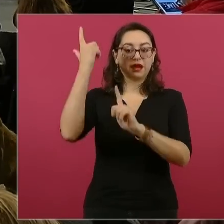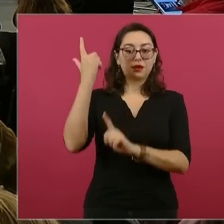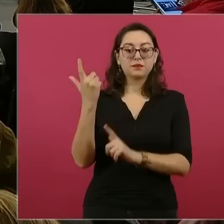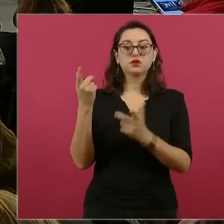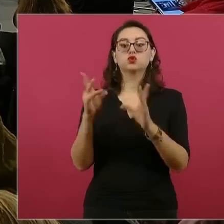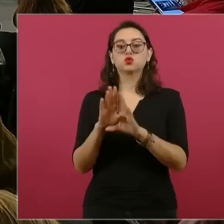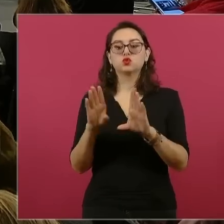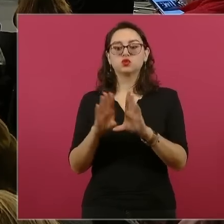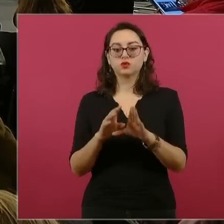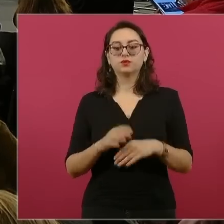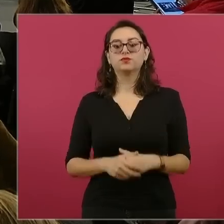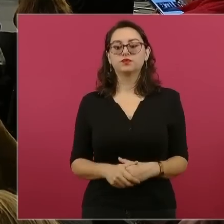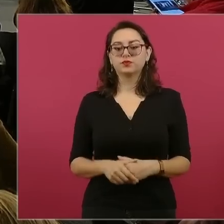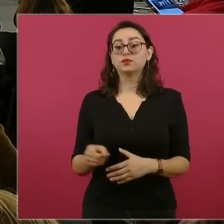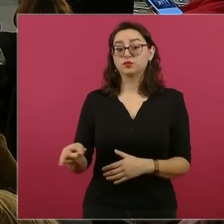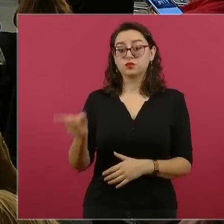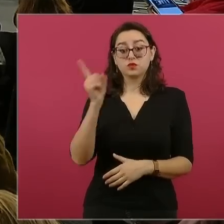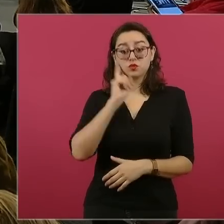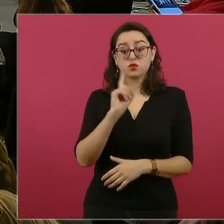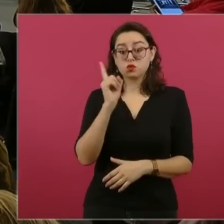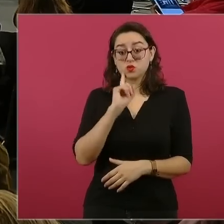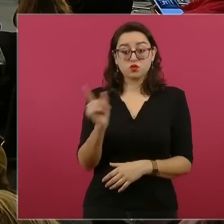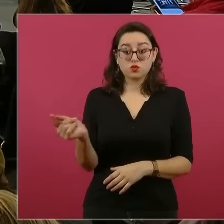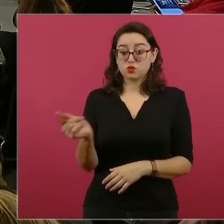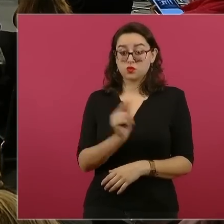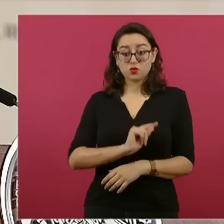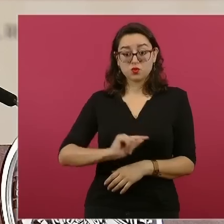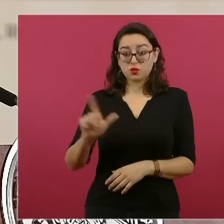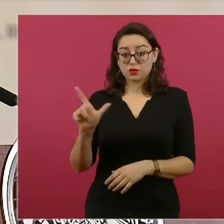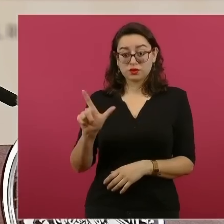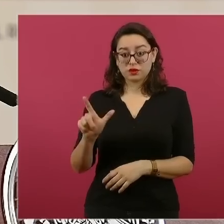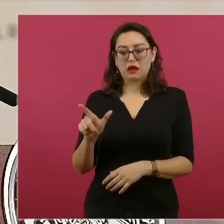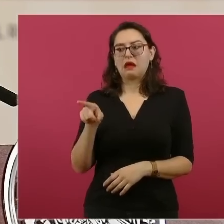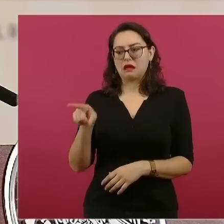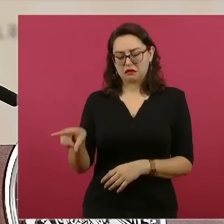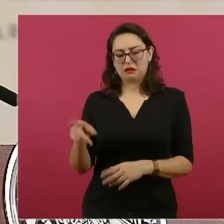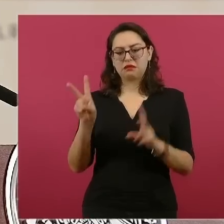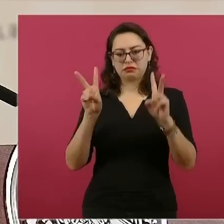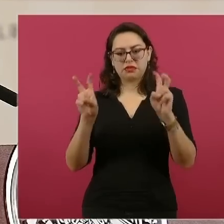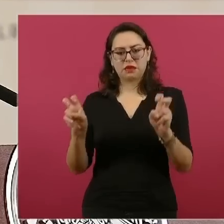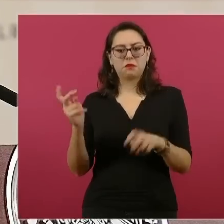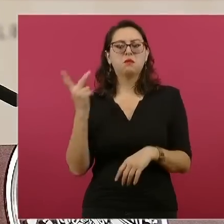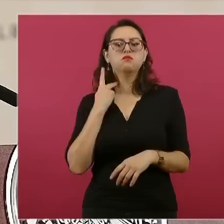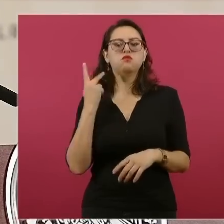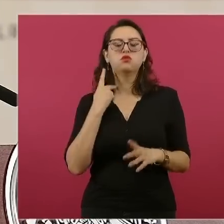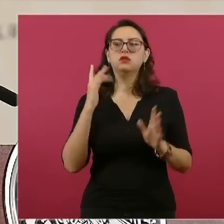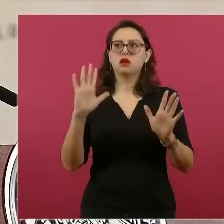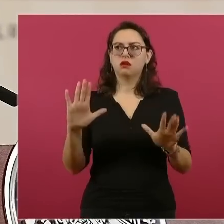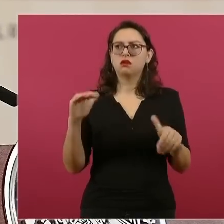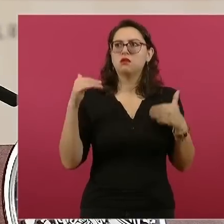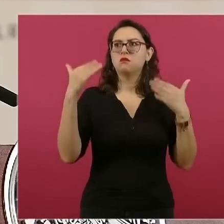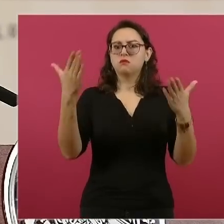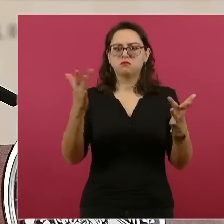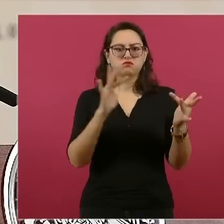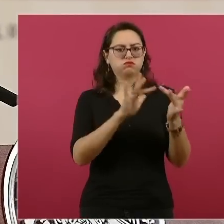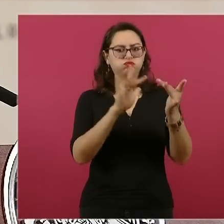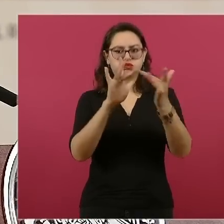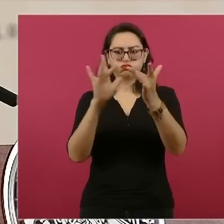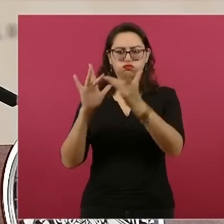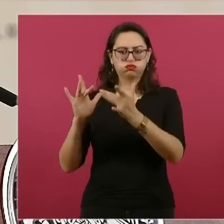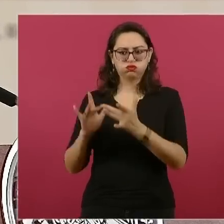profesional de la política exterior, ha estado en la